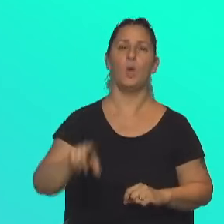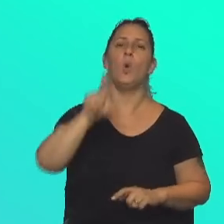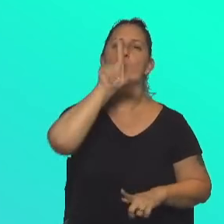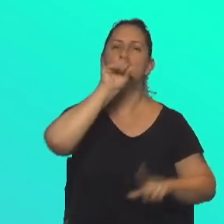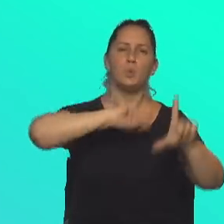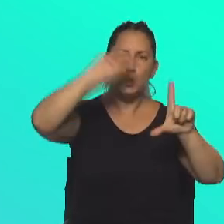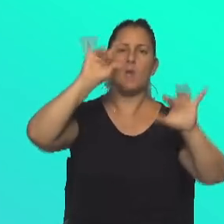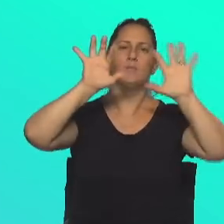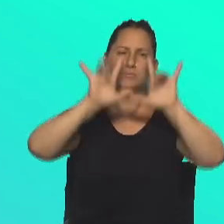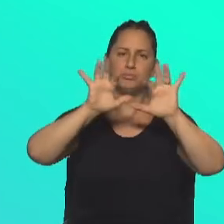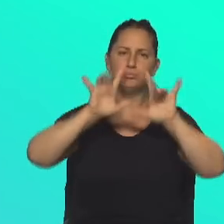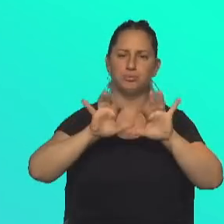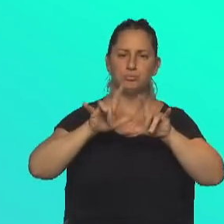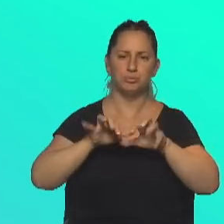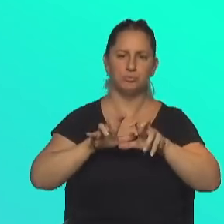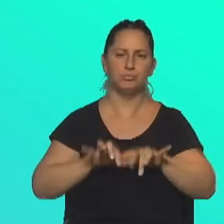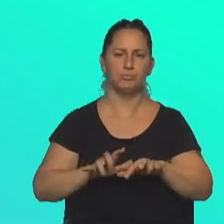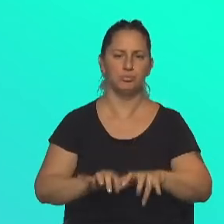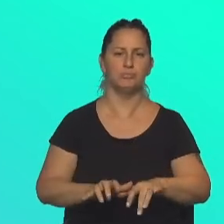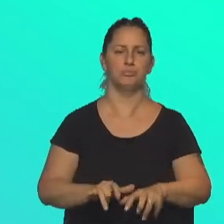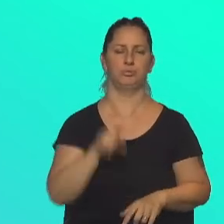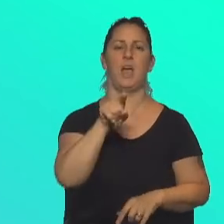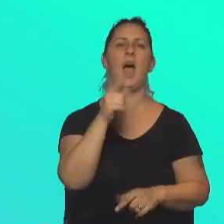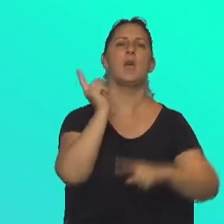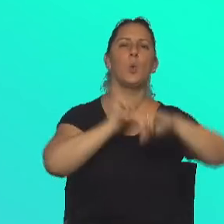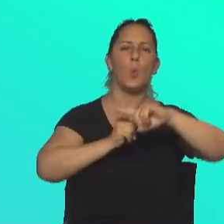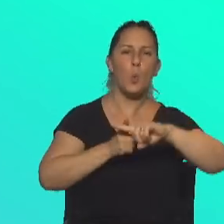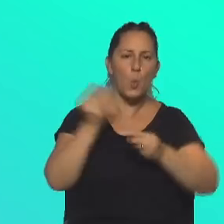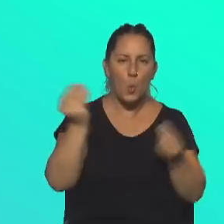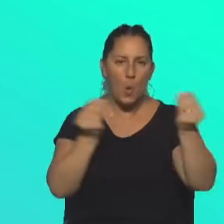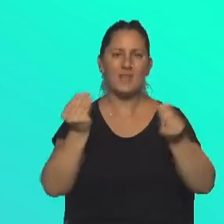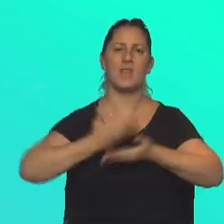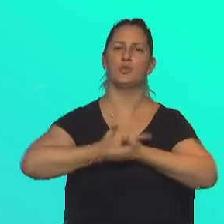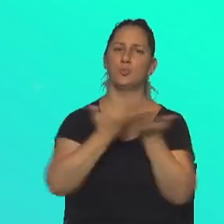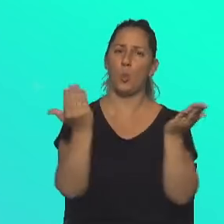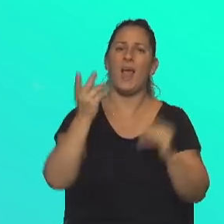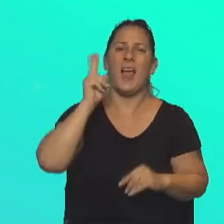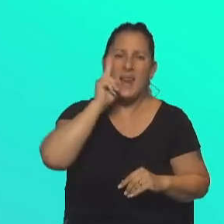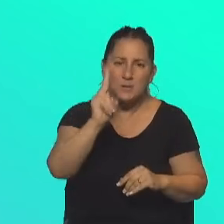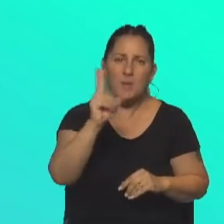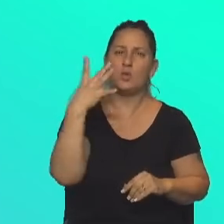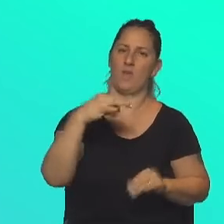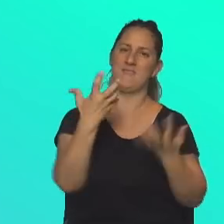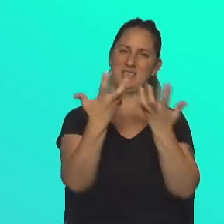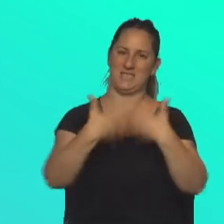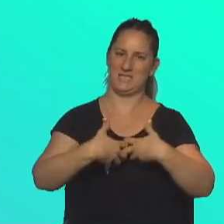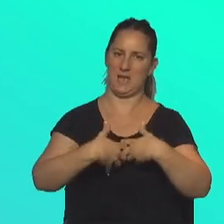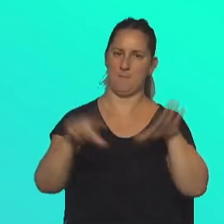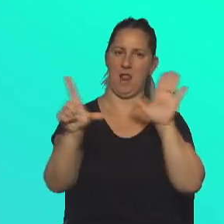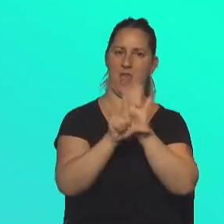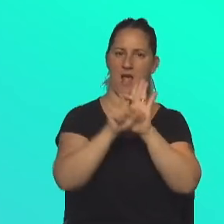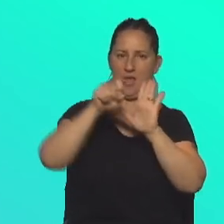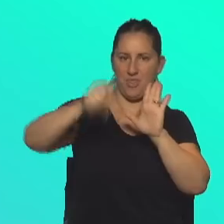tuit del presidente Alberto Fernández: el actual estado de las cuentas públicas y el respeto que se debe al sistema legal